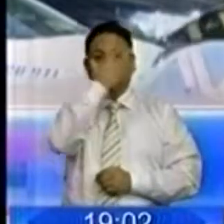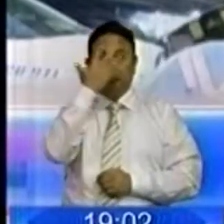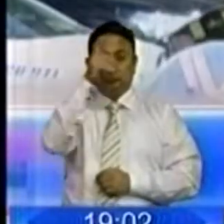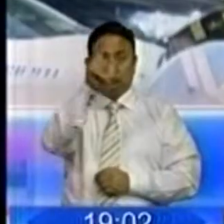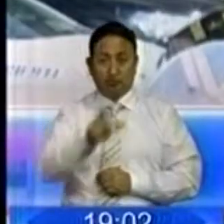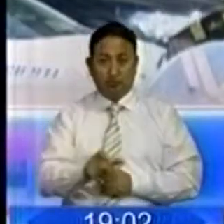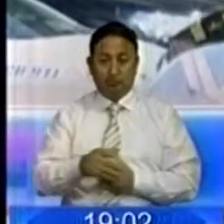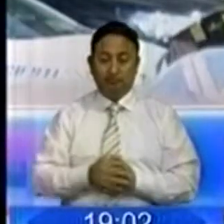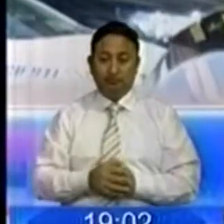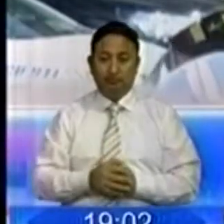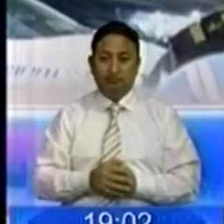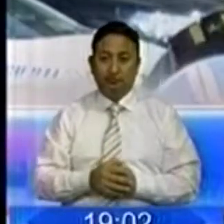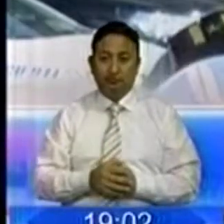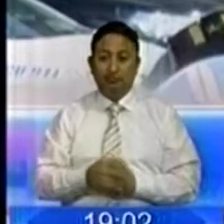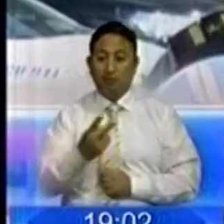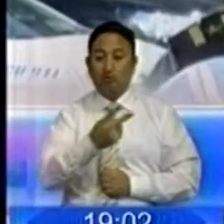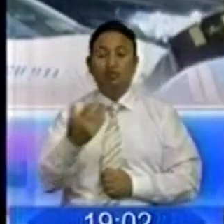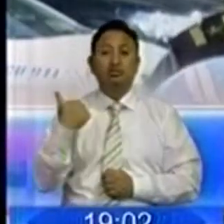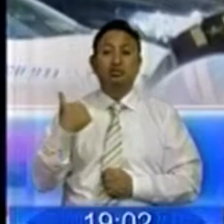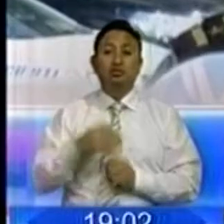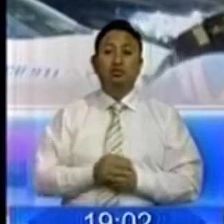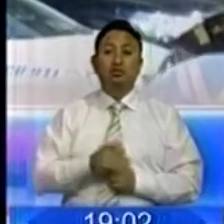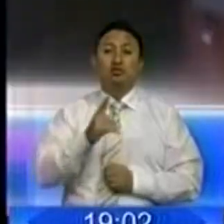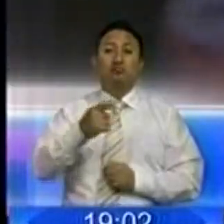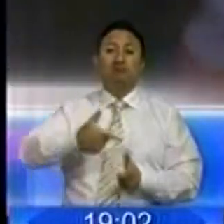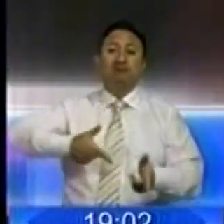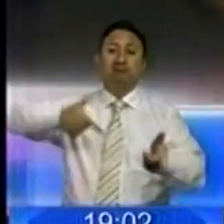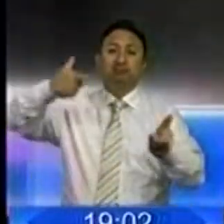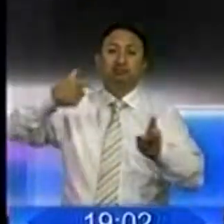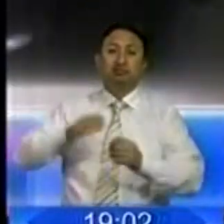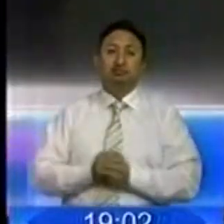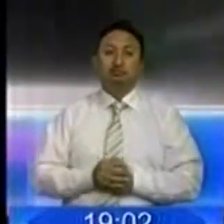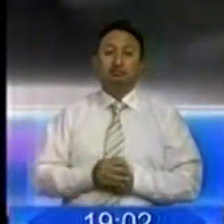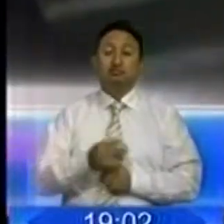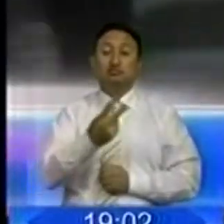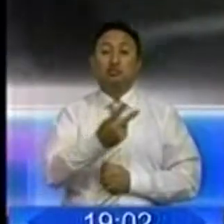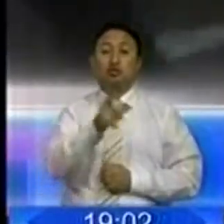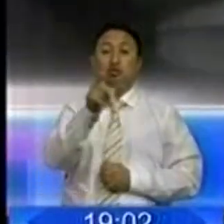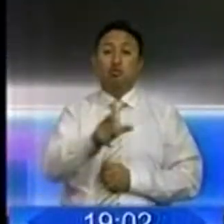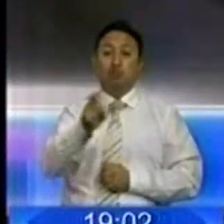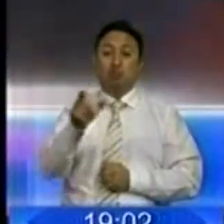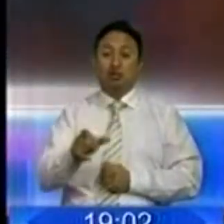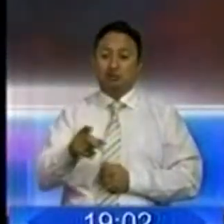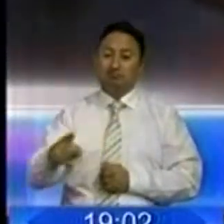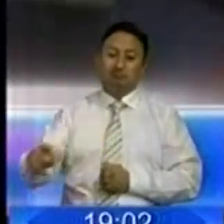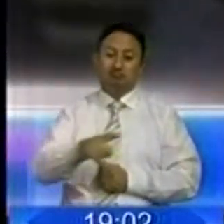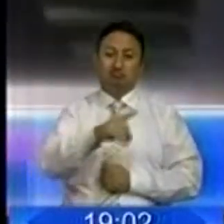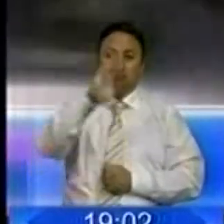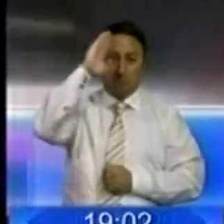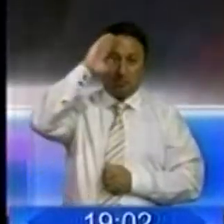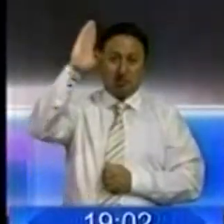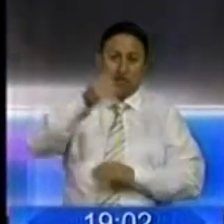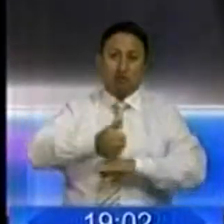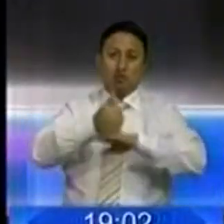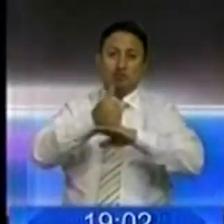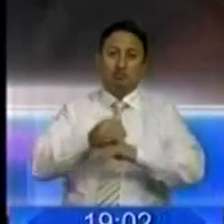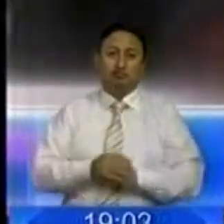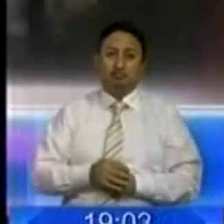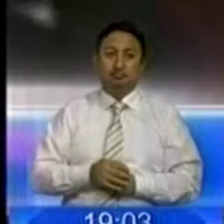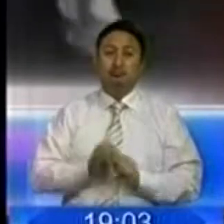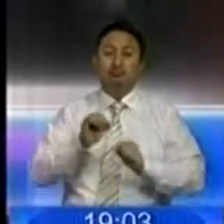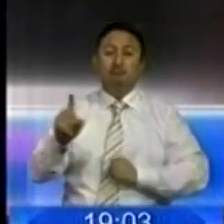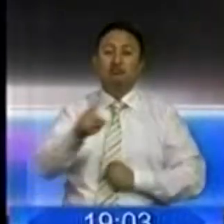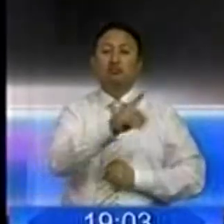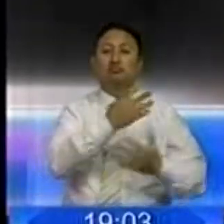y llevaban en su poder es un arma de fuego estos dos ciudadanos fueron puestos de inmediato a órdenes de las autoridades competentes quienes les dieron